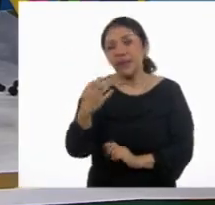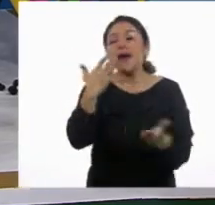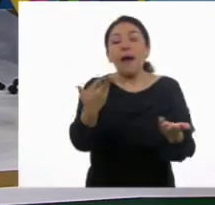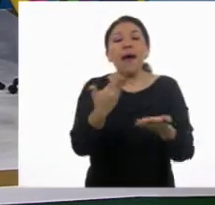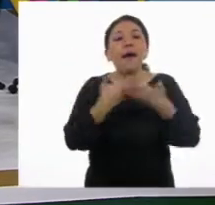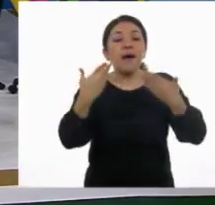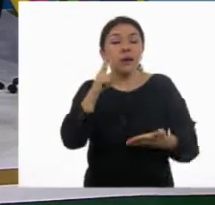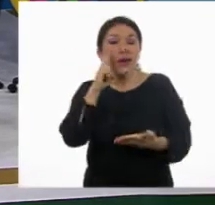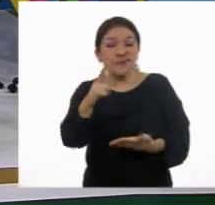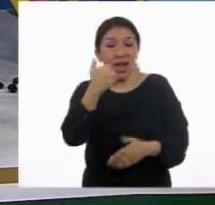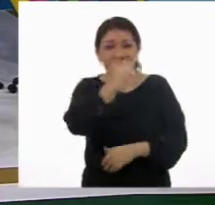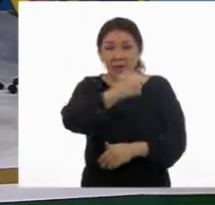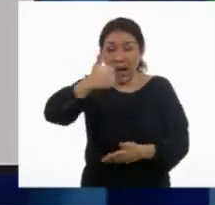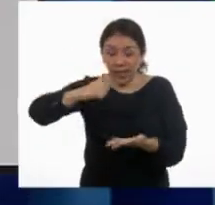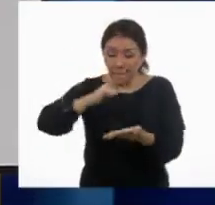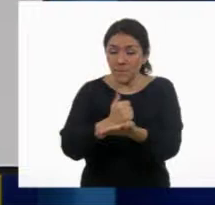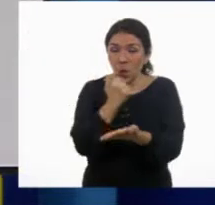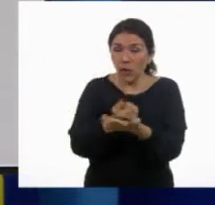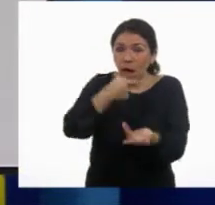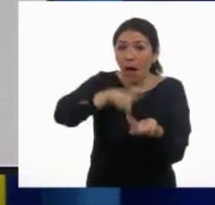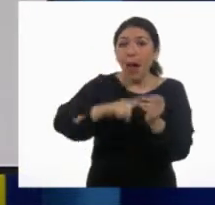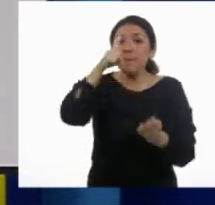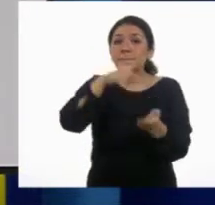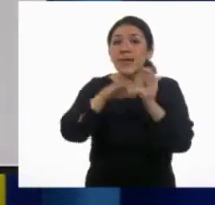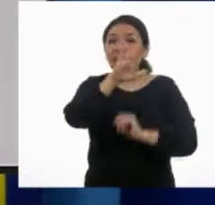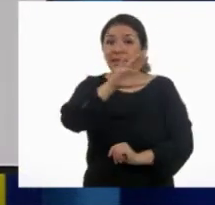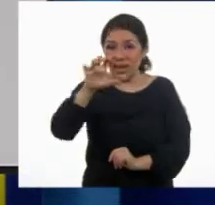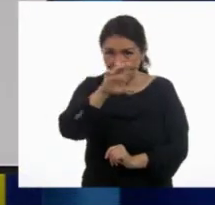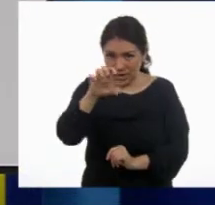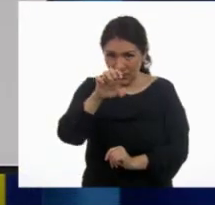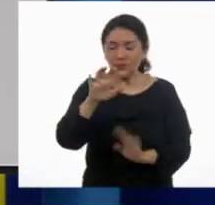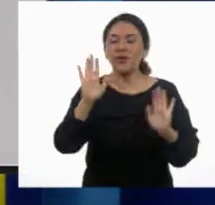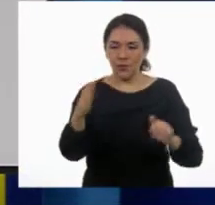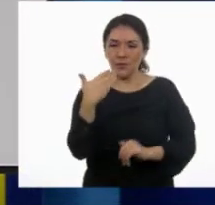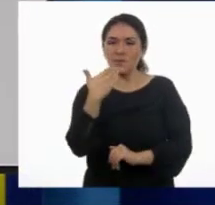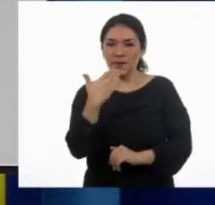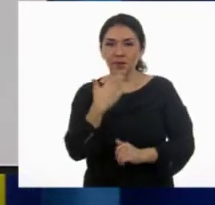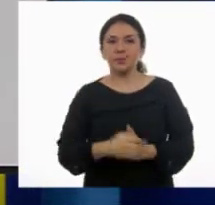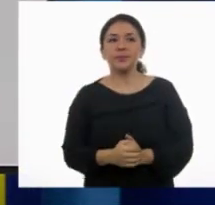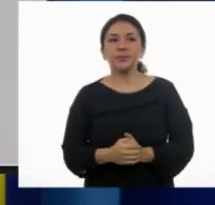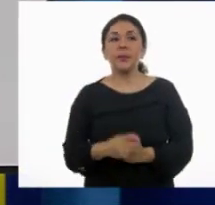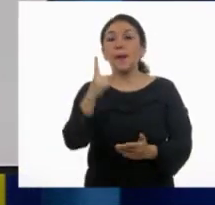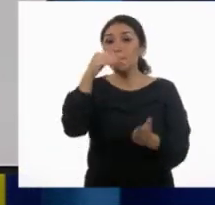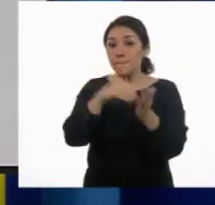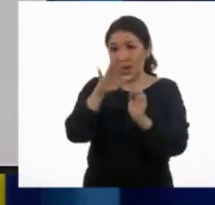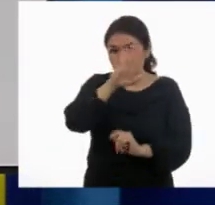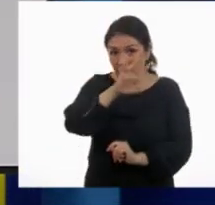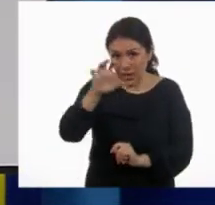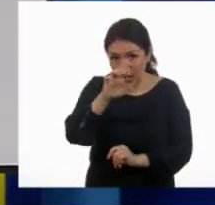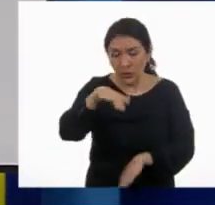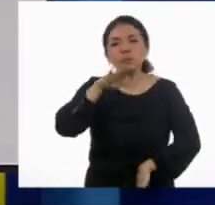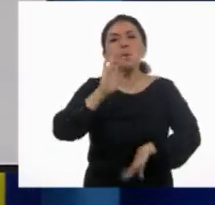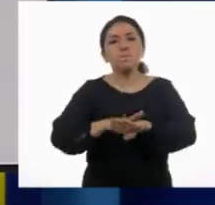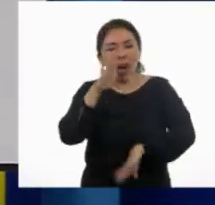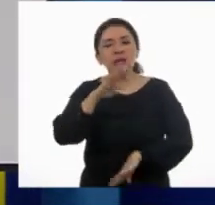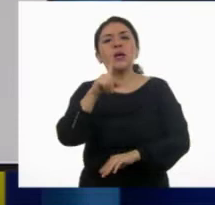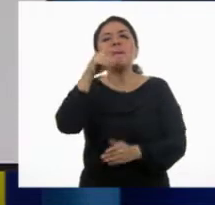Entonces, cada botella son 1,500, ¿verdad? Sí. 1,500